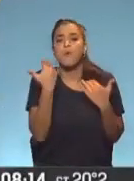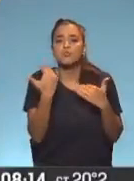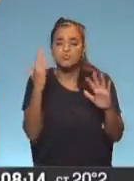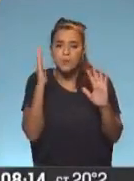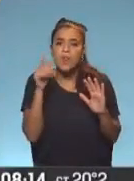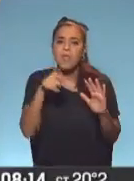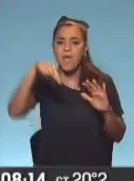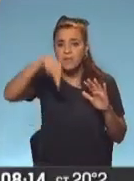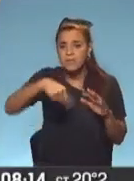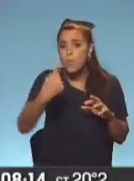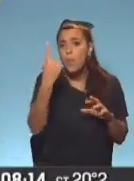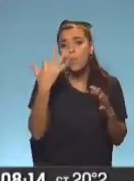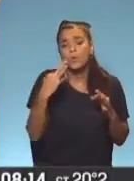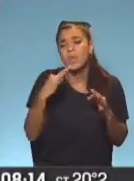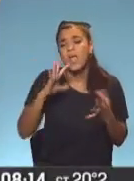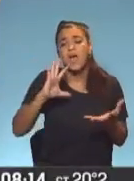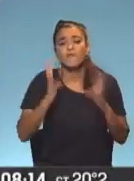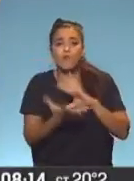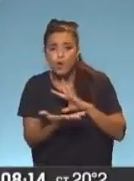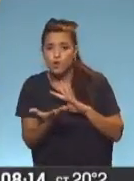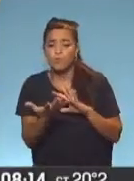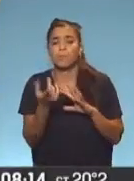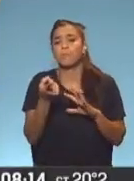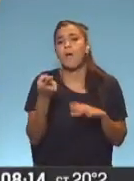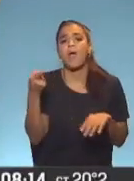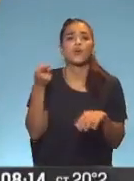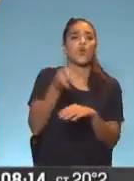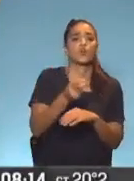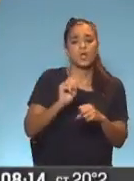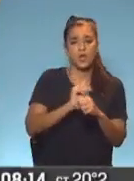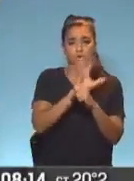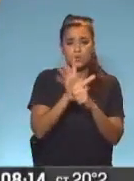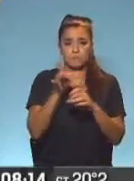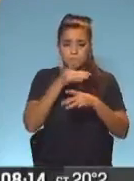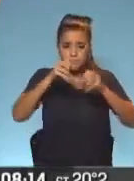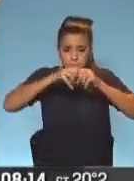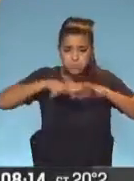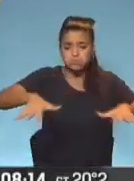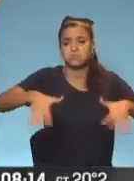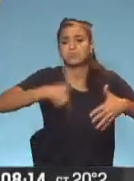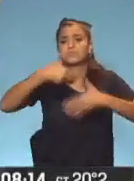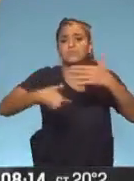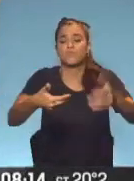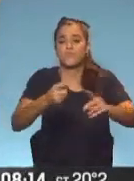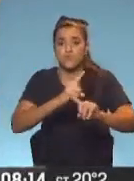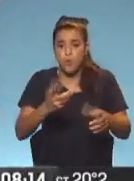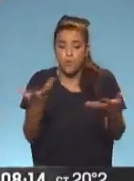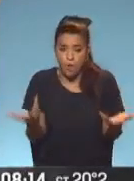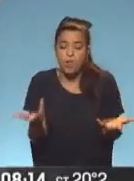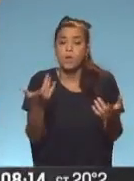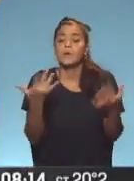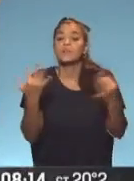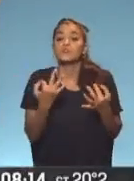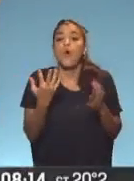posibilidades esta es la única que en principio surte efecto para que la pandemia no avance. Ahora, una cosa es aceptar